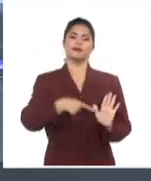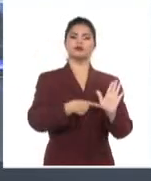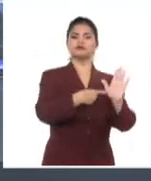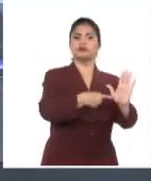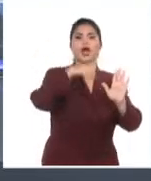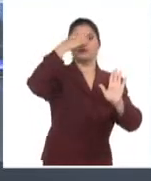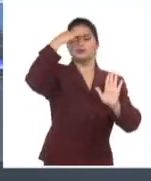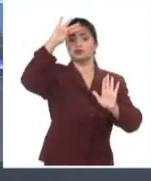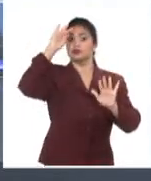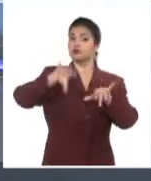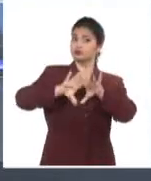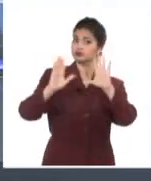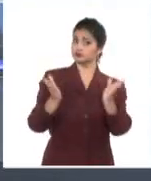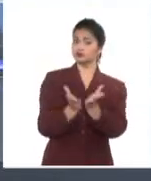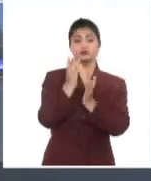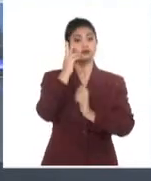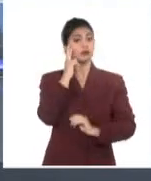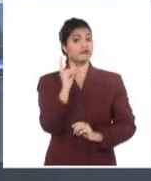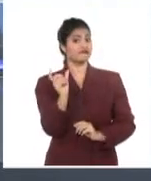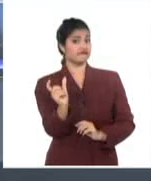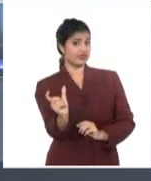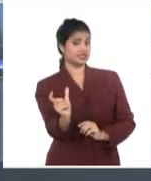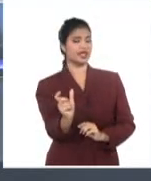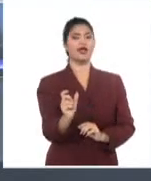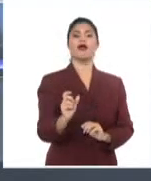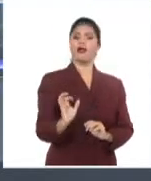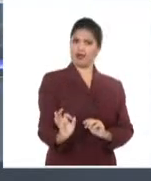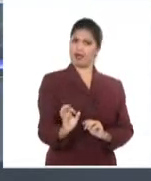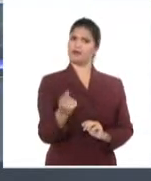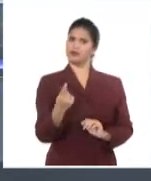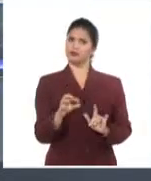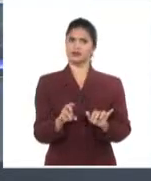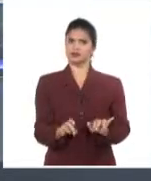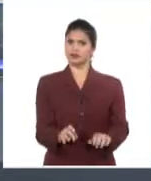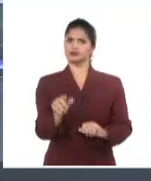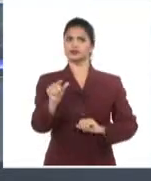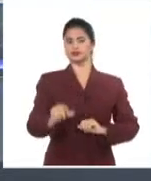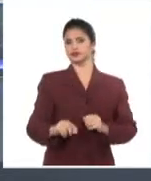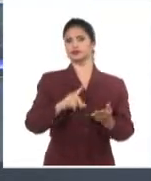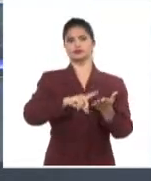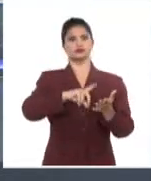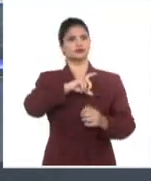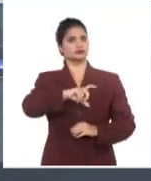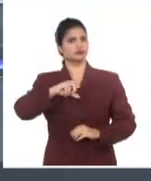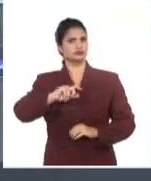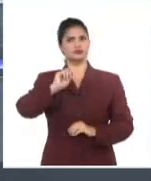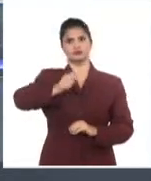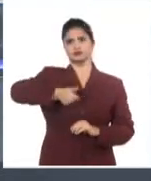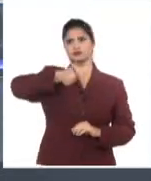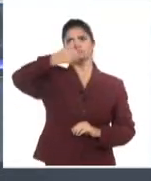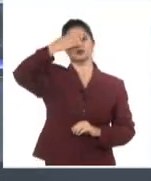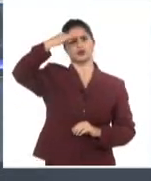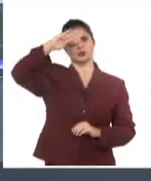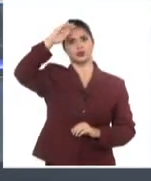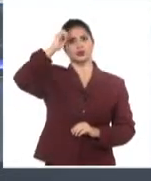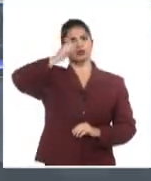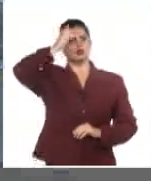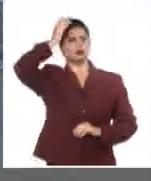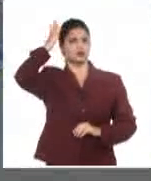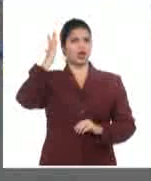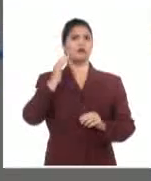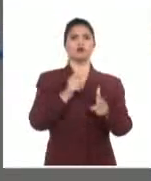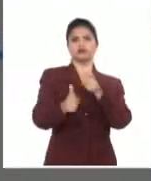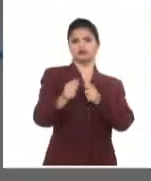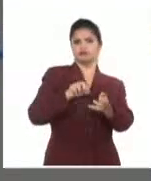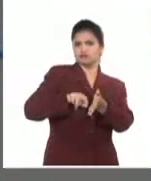de la fecha, el primer secretario del Comité Central del Partido y presidente de la República, Miguel Díaz-Canel Bermúdez, escribió: de Fidel y de